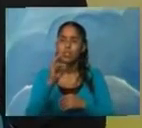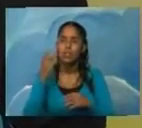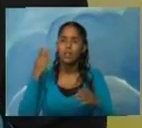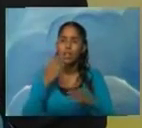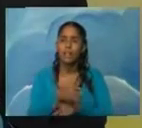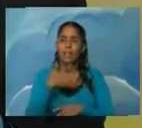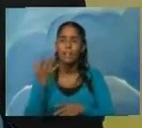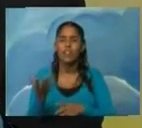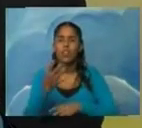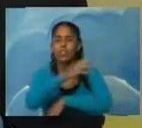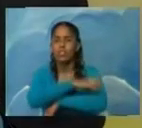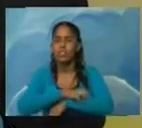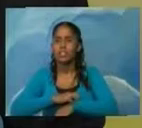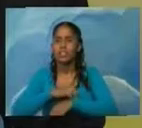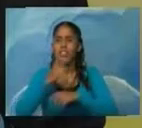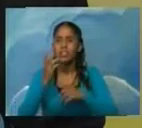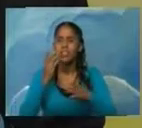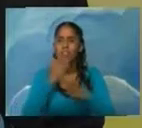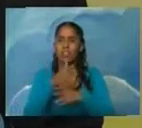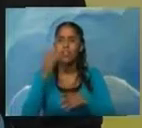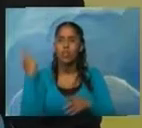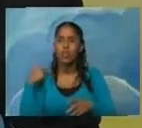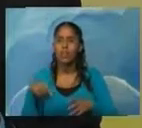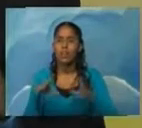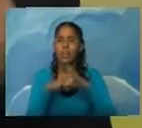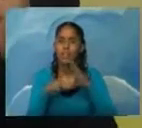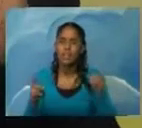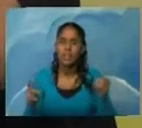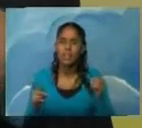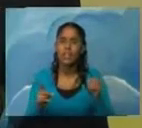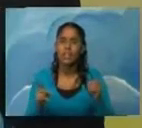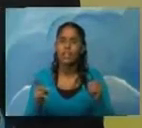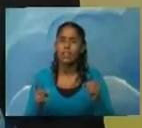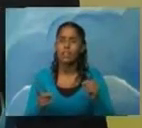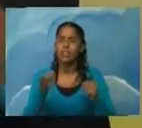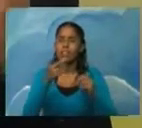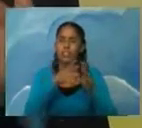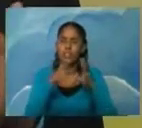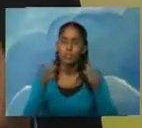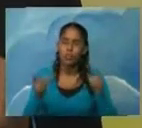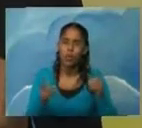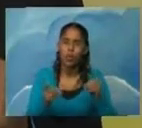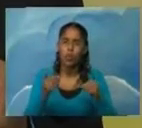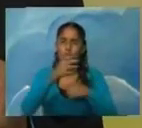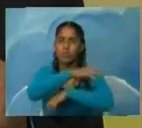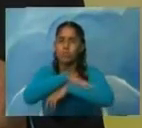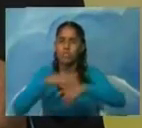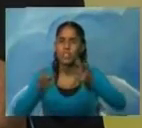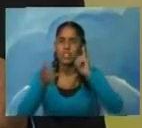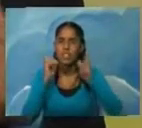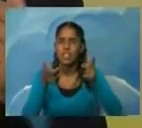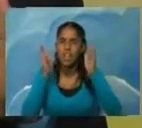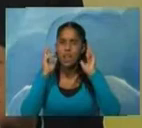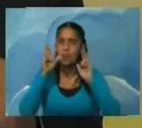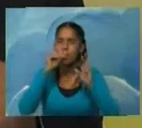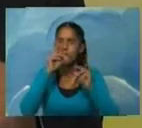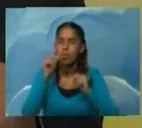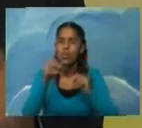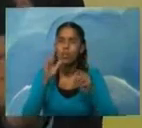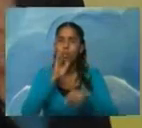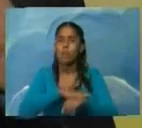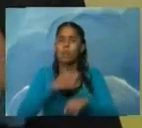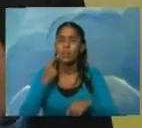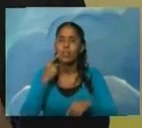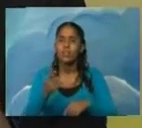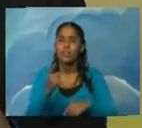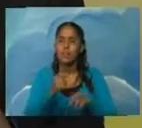que rumian o entre los que tienen pezuña hendida, camello, liebre y conejo, porque rumian